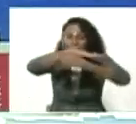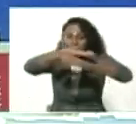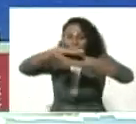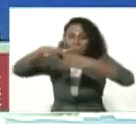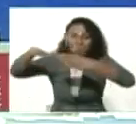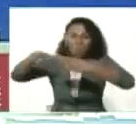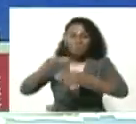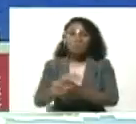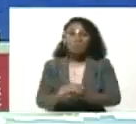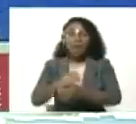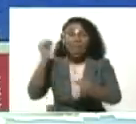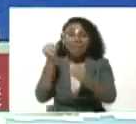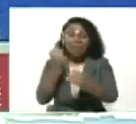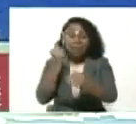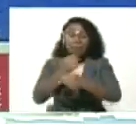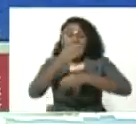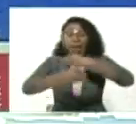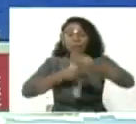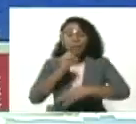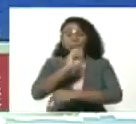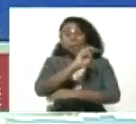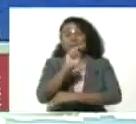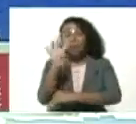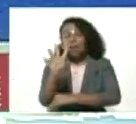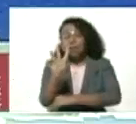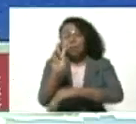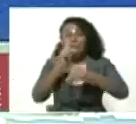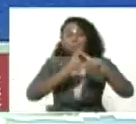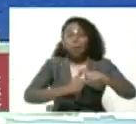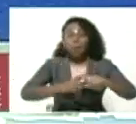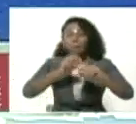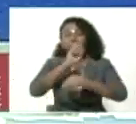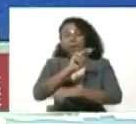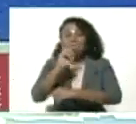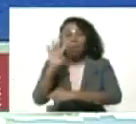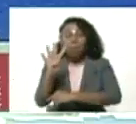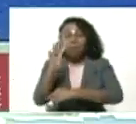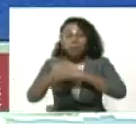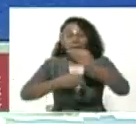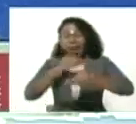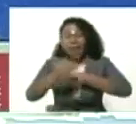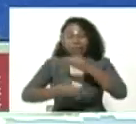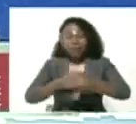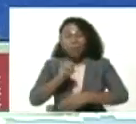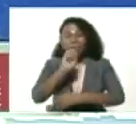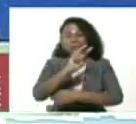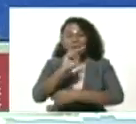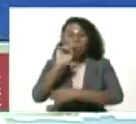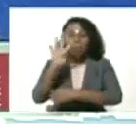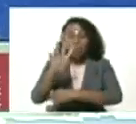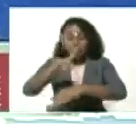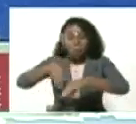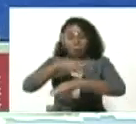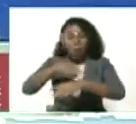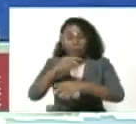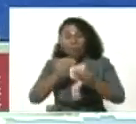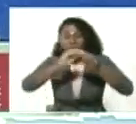Y el trabajo que se ha hecho ha sido 24 por 24. Las 24 horas sin